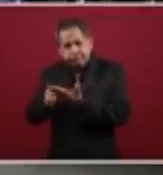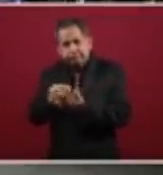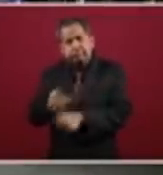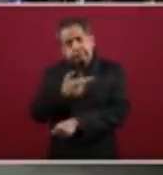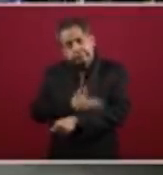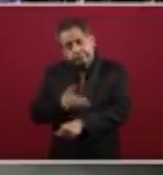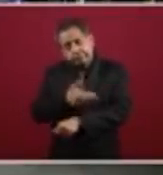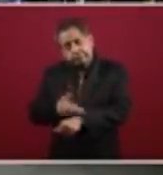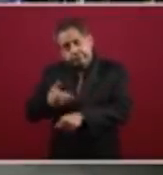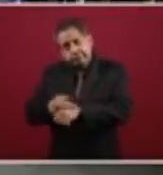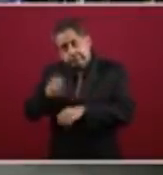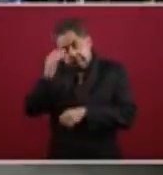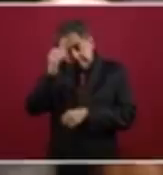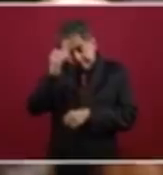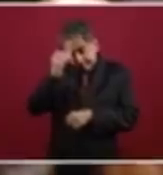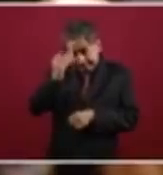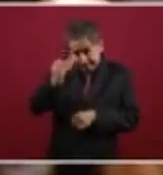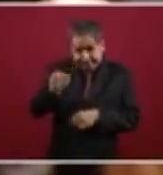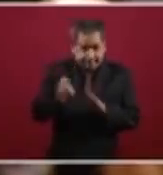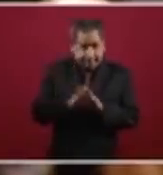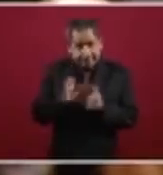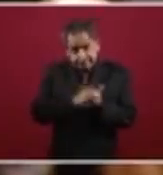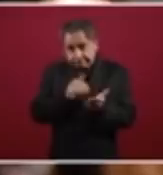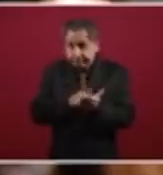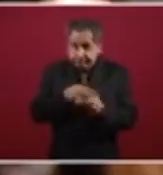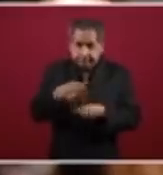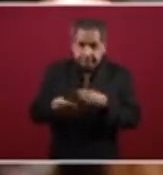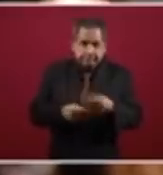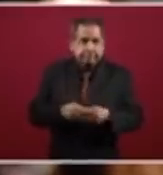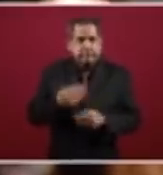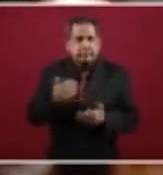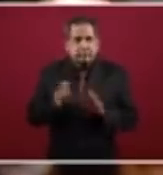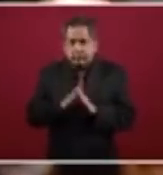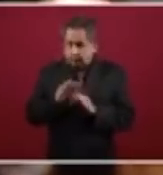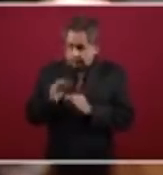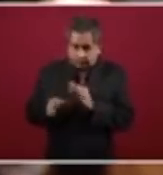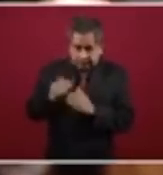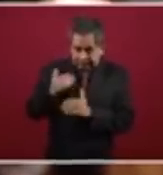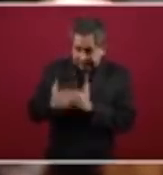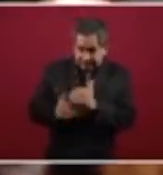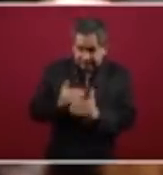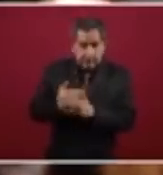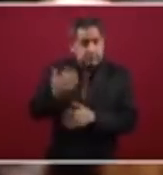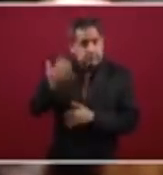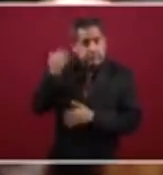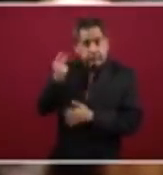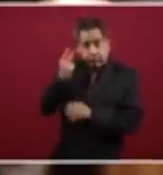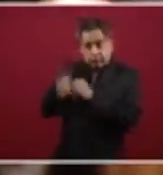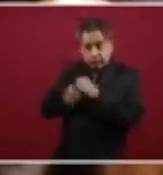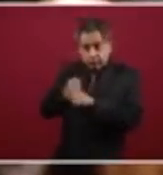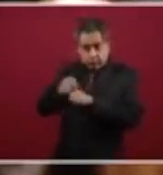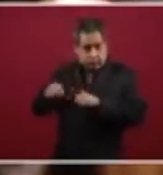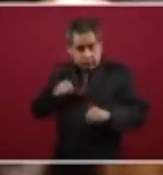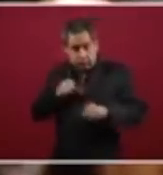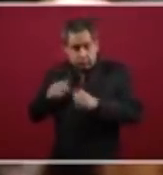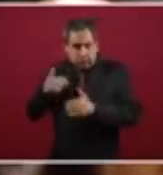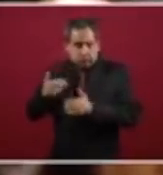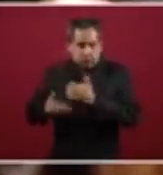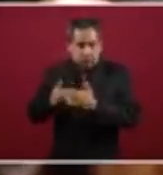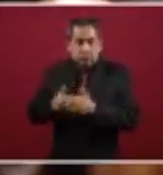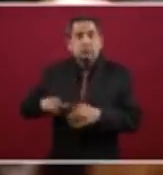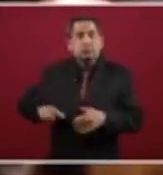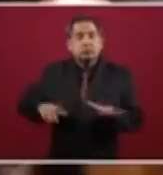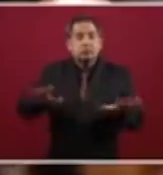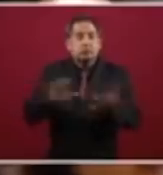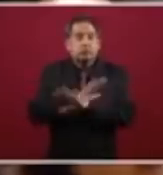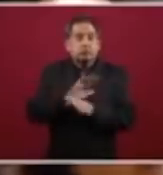sido larguísima. Lo más grave fue que, teniendo todo avanzado y a 2 años de la tragedia, con el cambio de gobierno